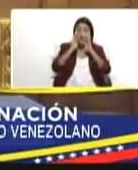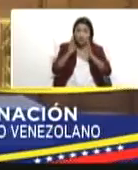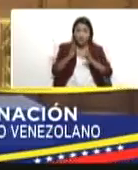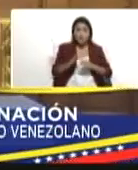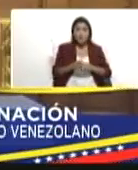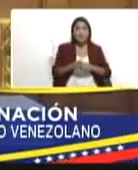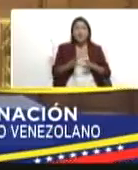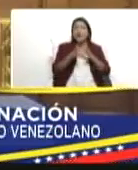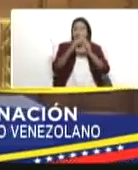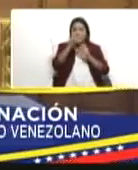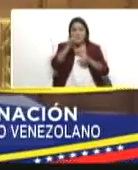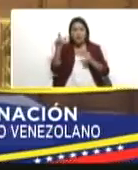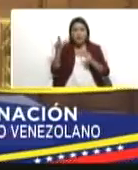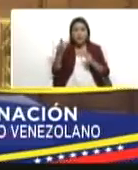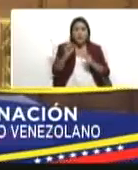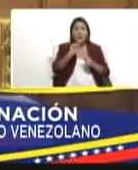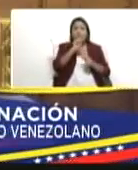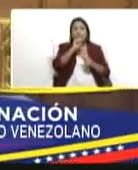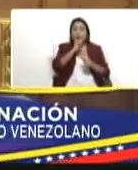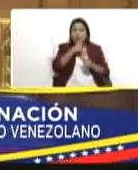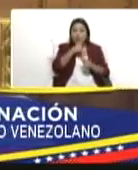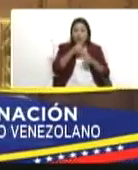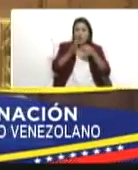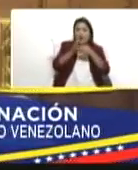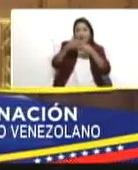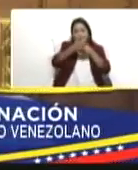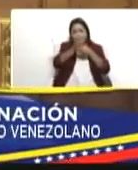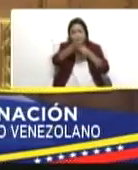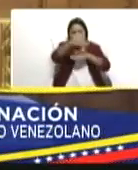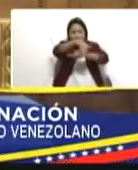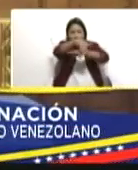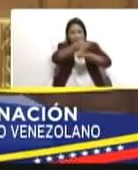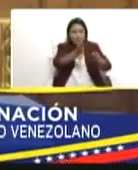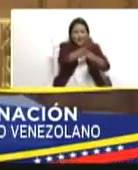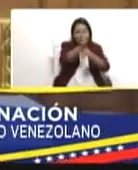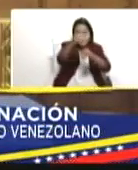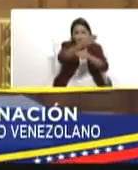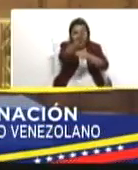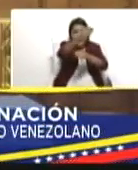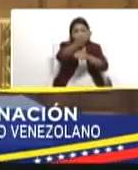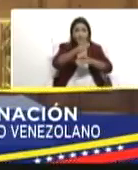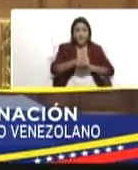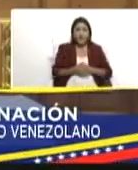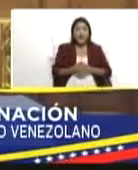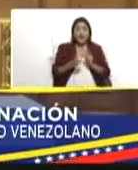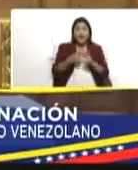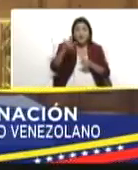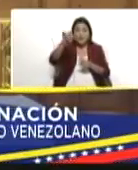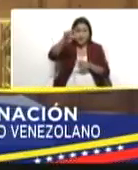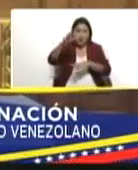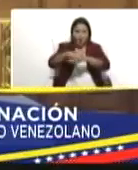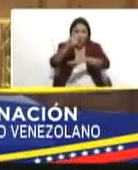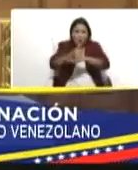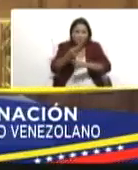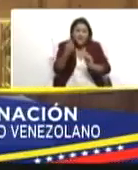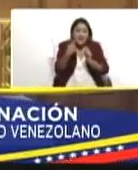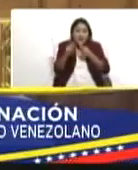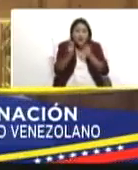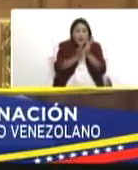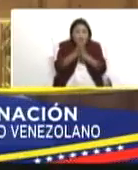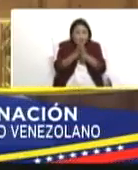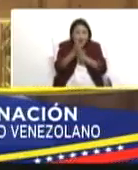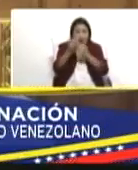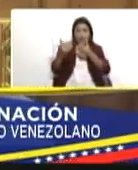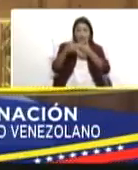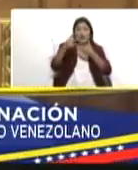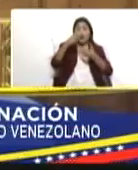maduro va para tal sitio después va a pasar por autopista tal la calle tal Y ellos confiesan que tenían desde hace 2 años